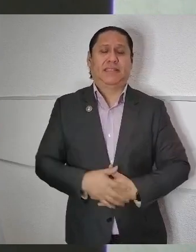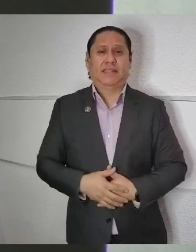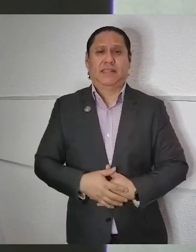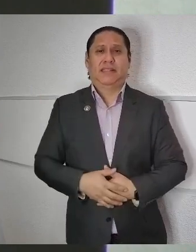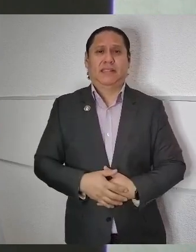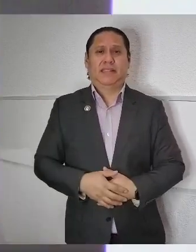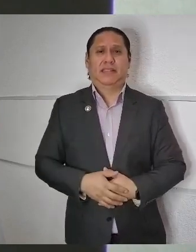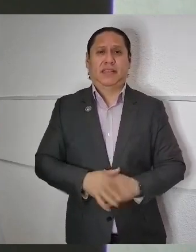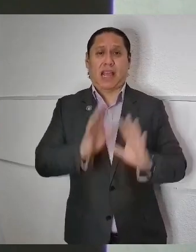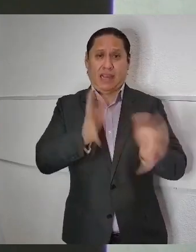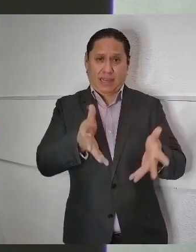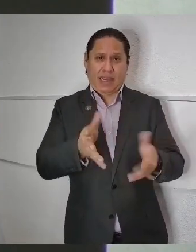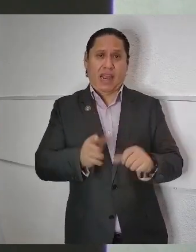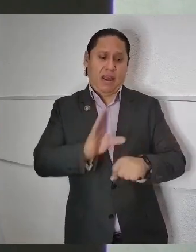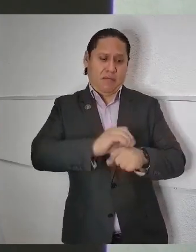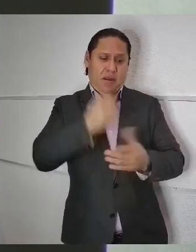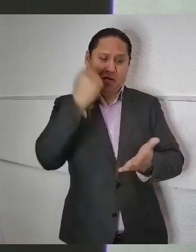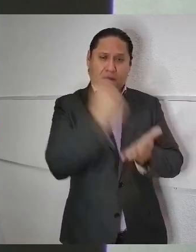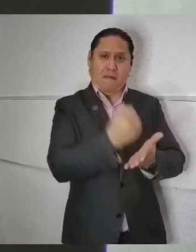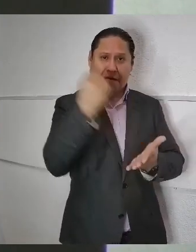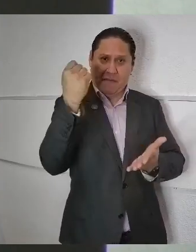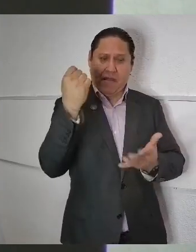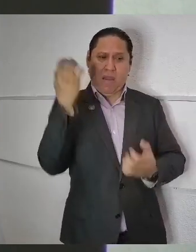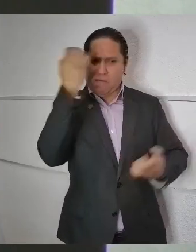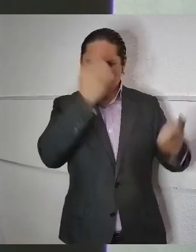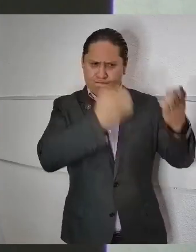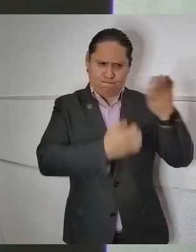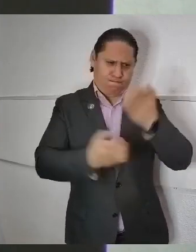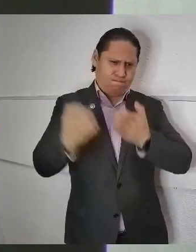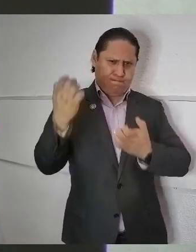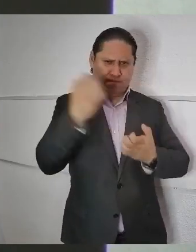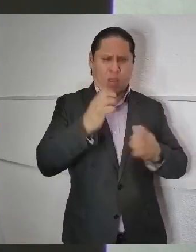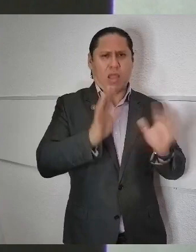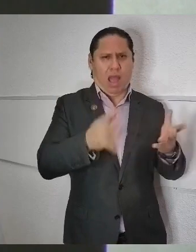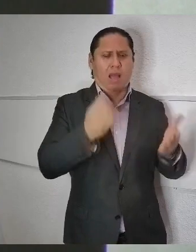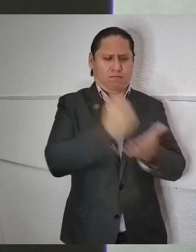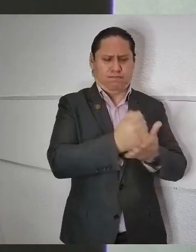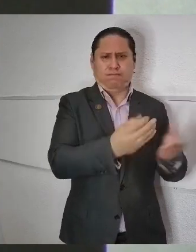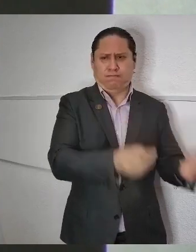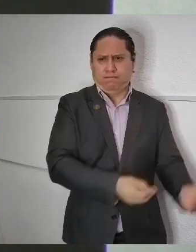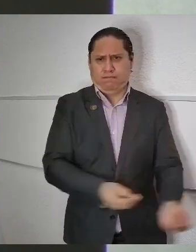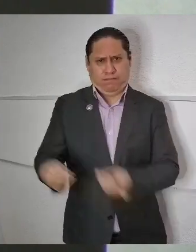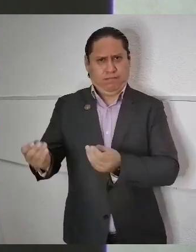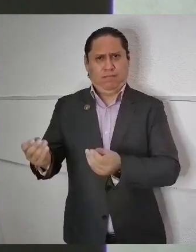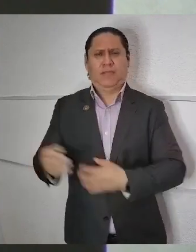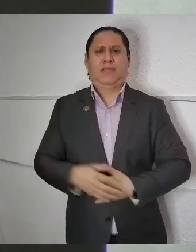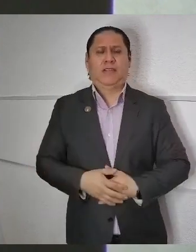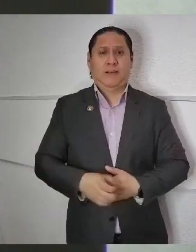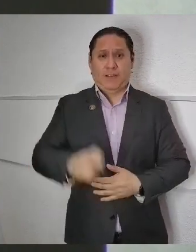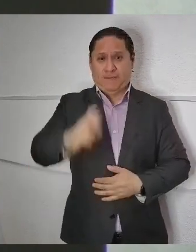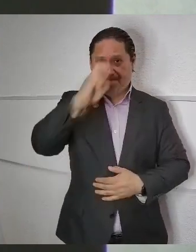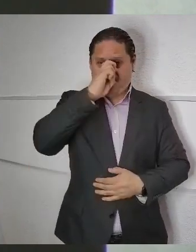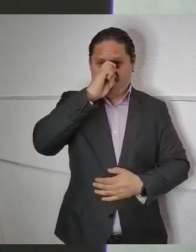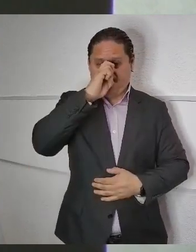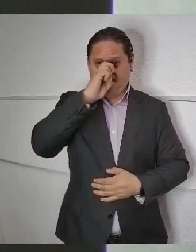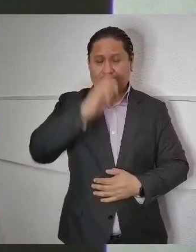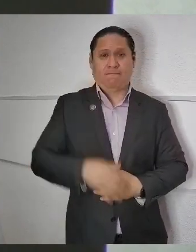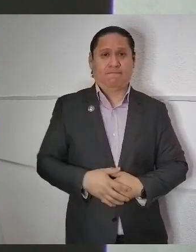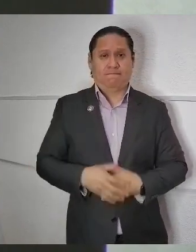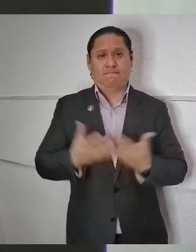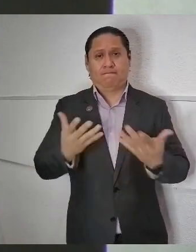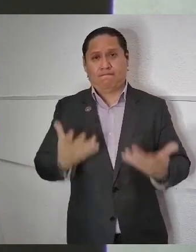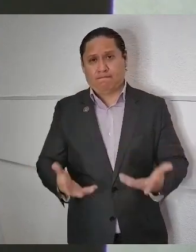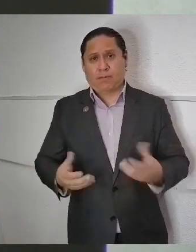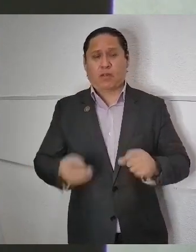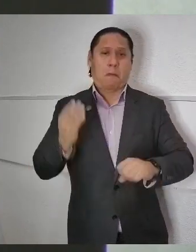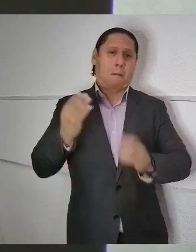y una vez que se haya emitido el estudio correspondiente, se va a aprobar. Se endurecen las penas y